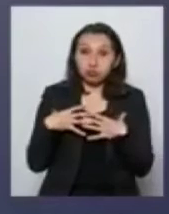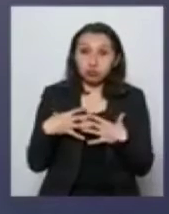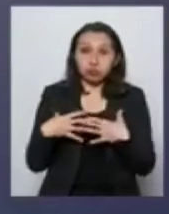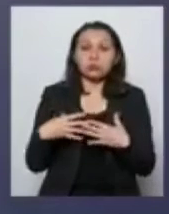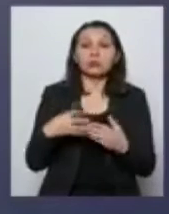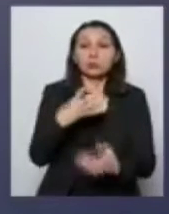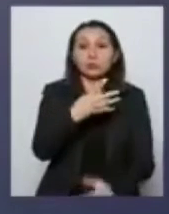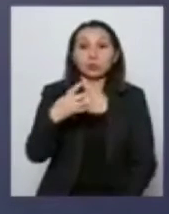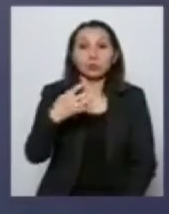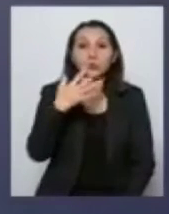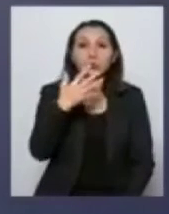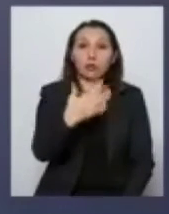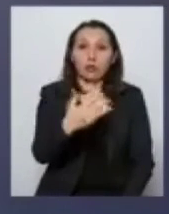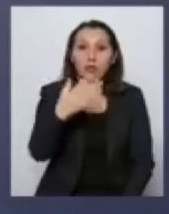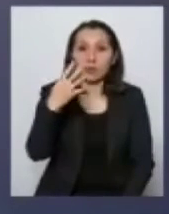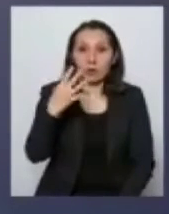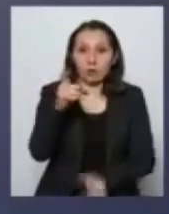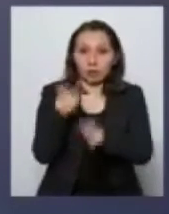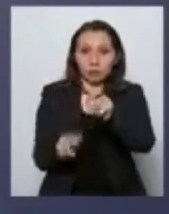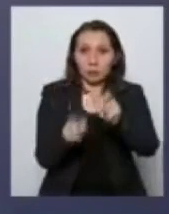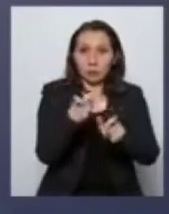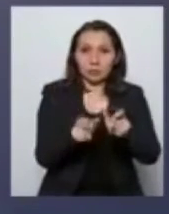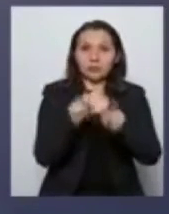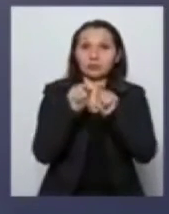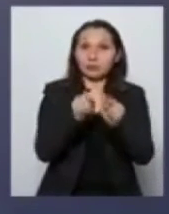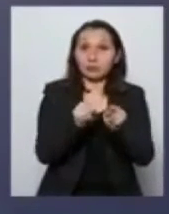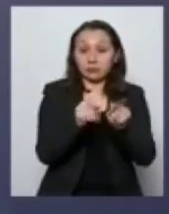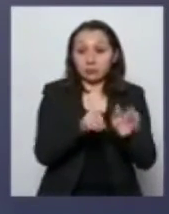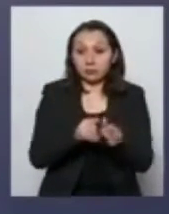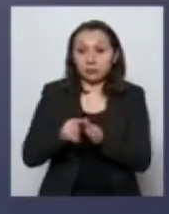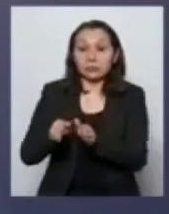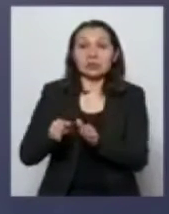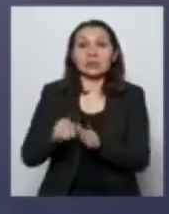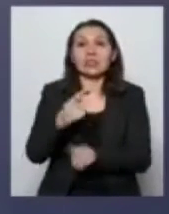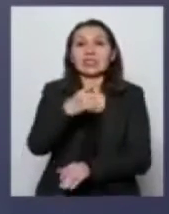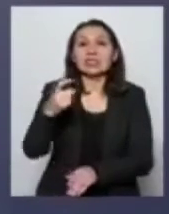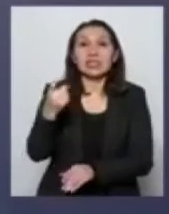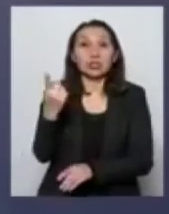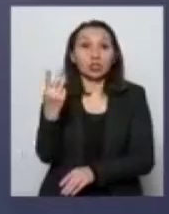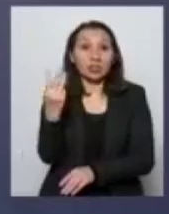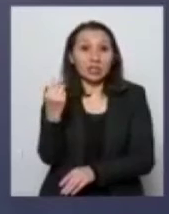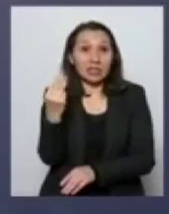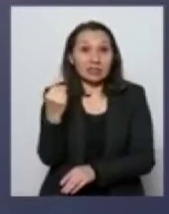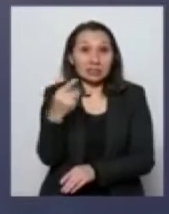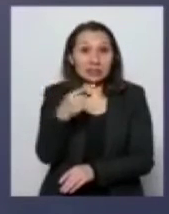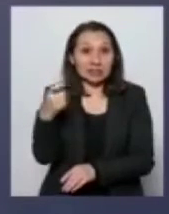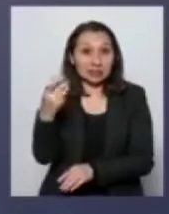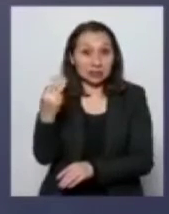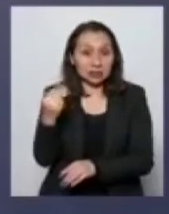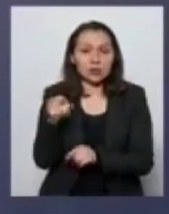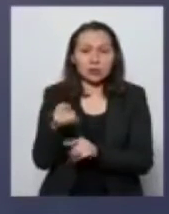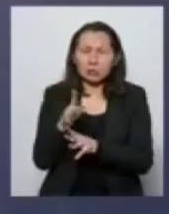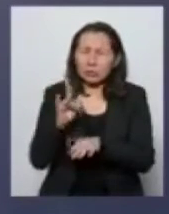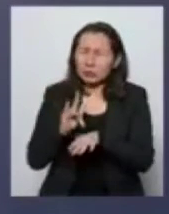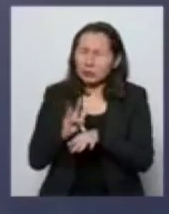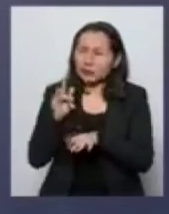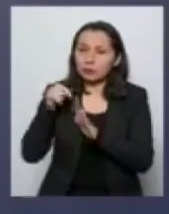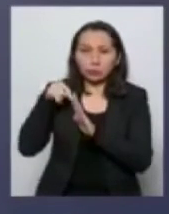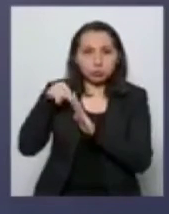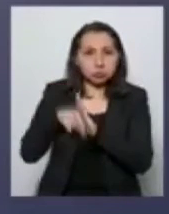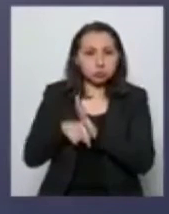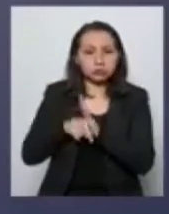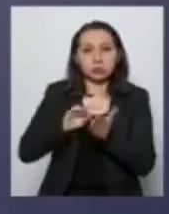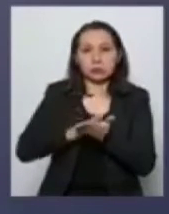son 494 pacientes y de estos hay 113 personas que están en estado crítico de salud.